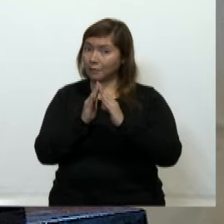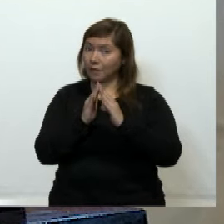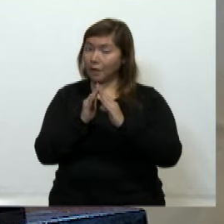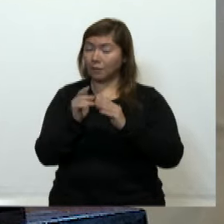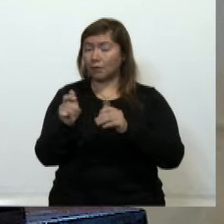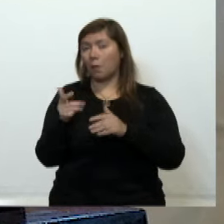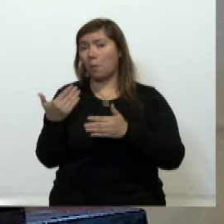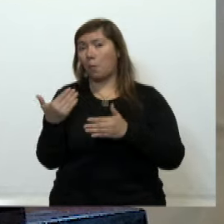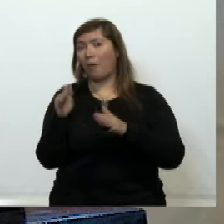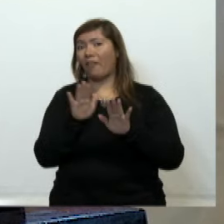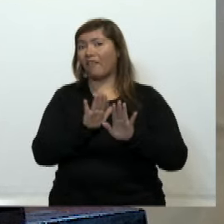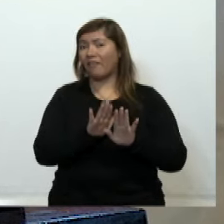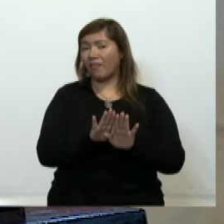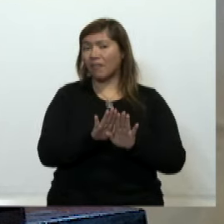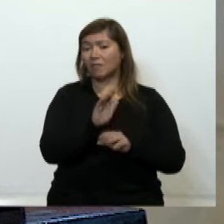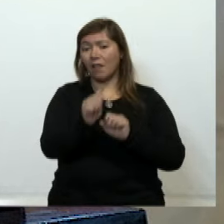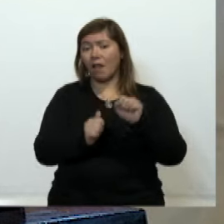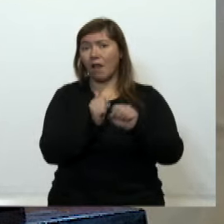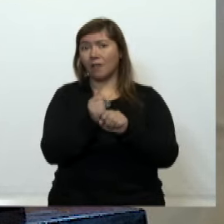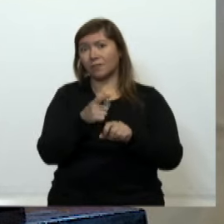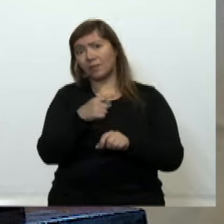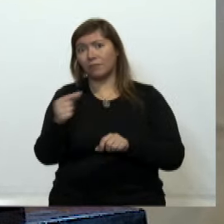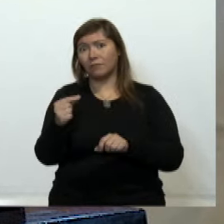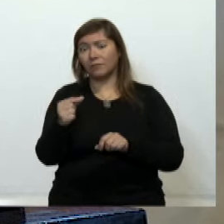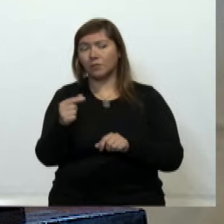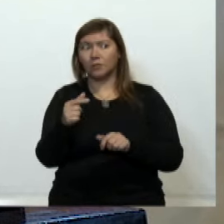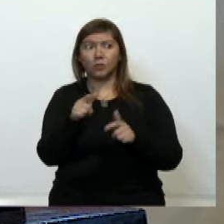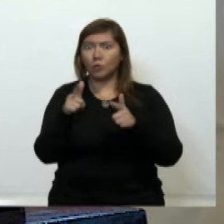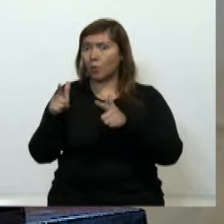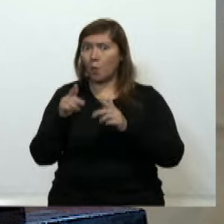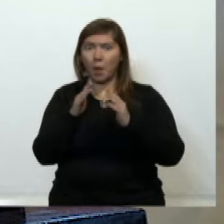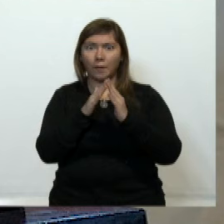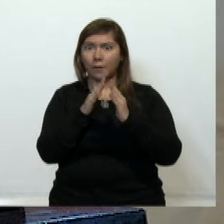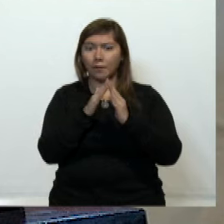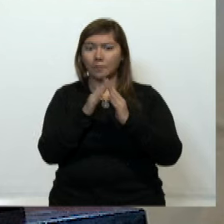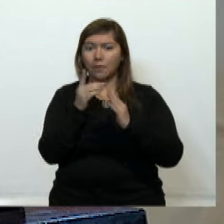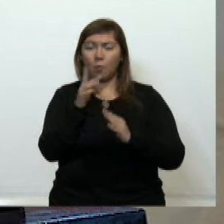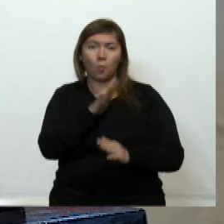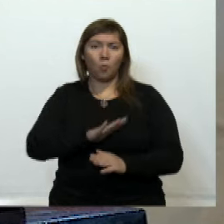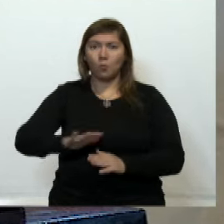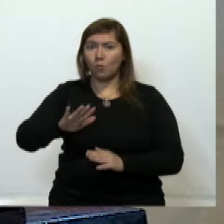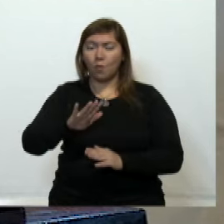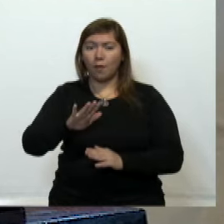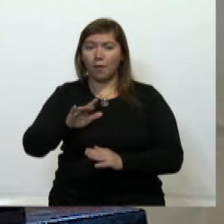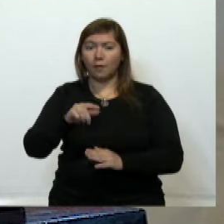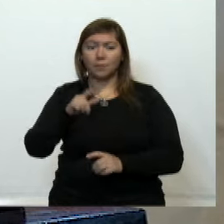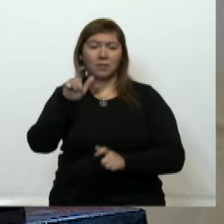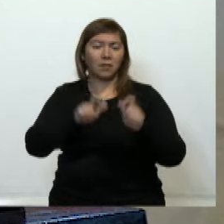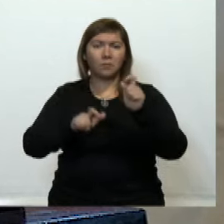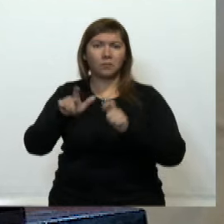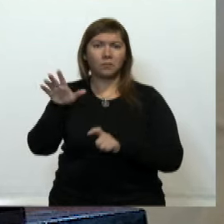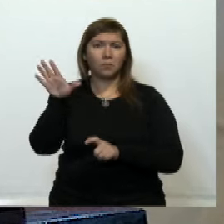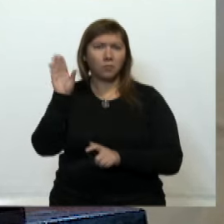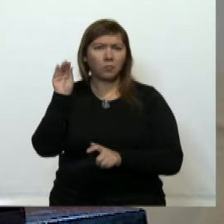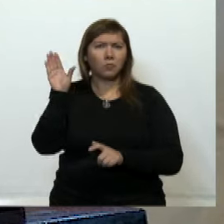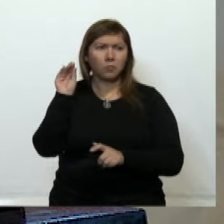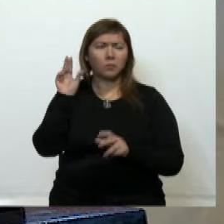de partir. Si no los reciben en un lugar y la gente no los escucha al salir de